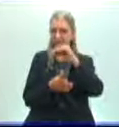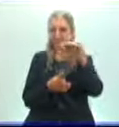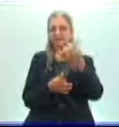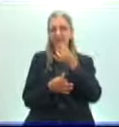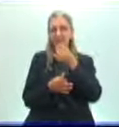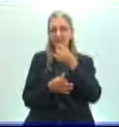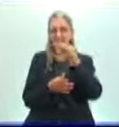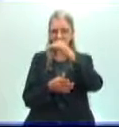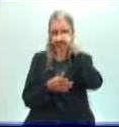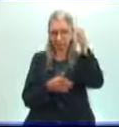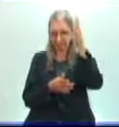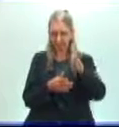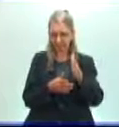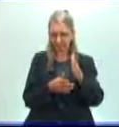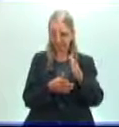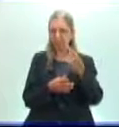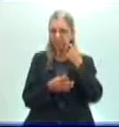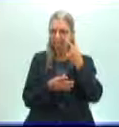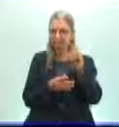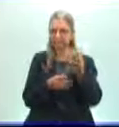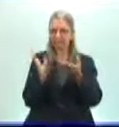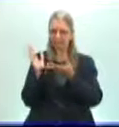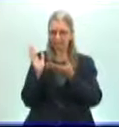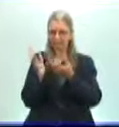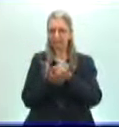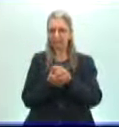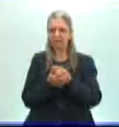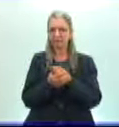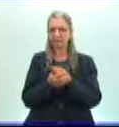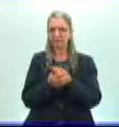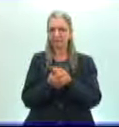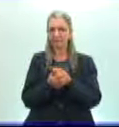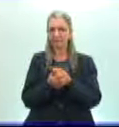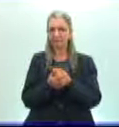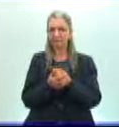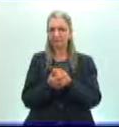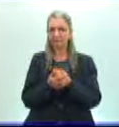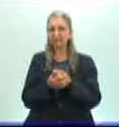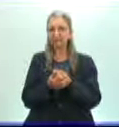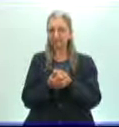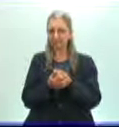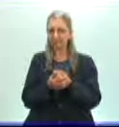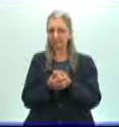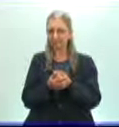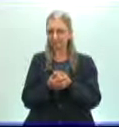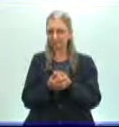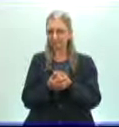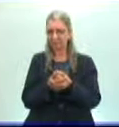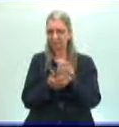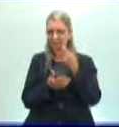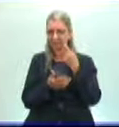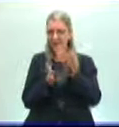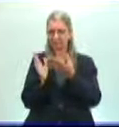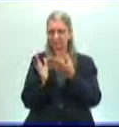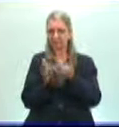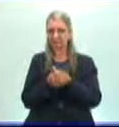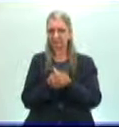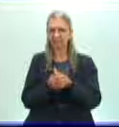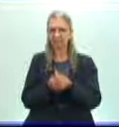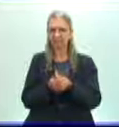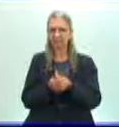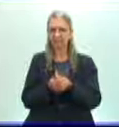evidentemente, ese es el triángulo, es decir, el triángulo BAD, o en este caso DAB, que debemos demostrar la semejanza. Y vamos